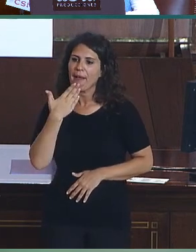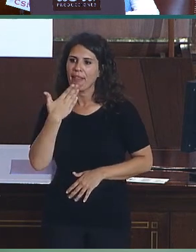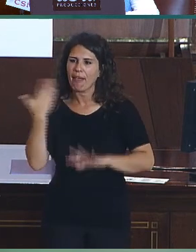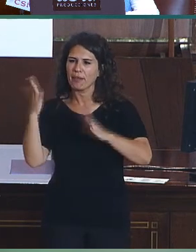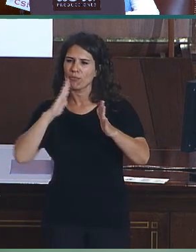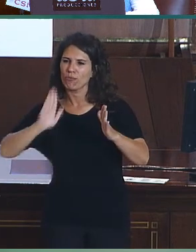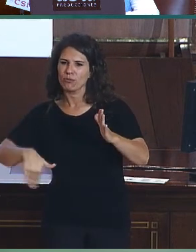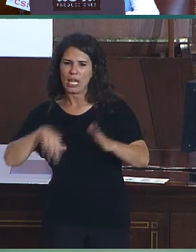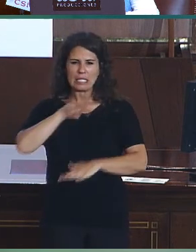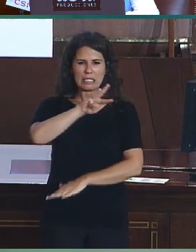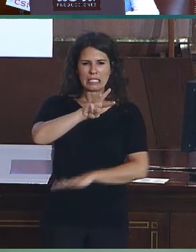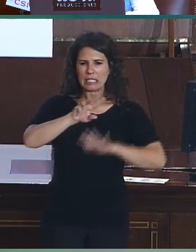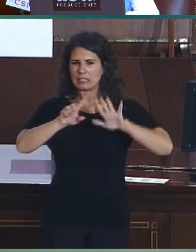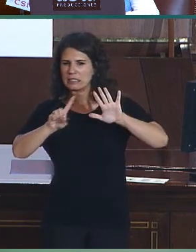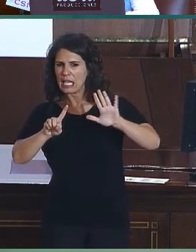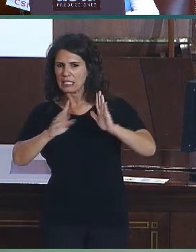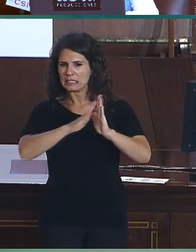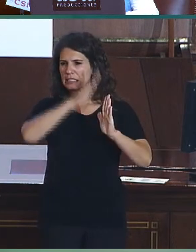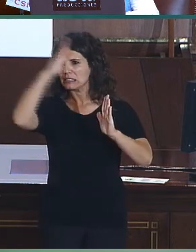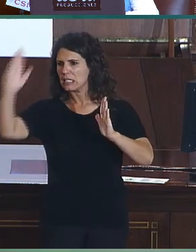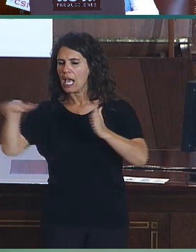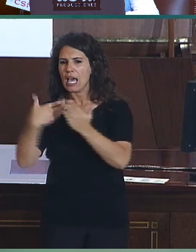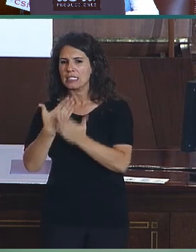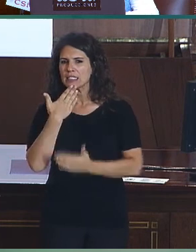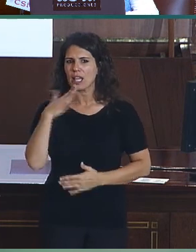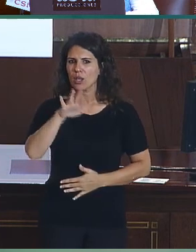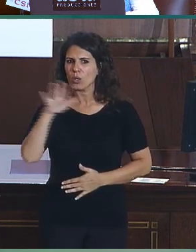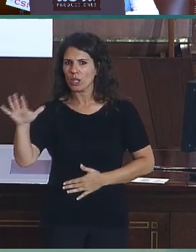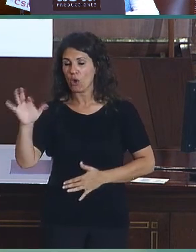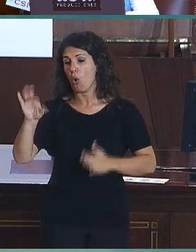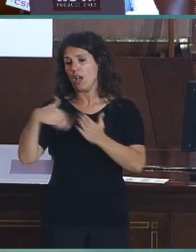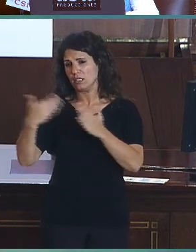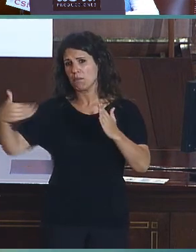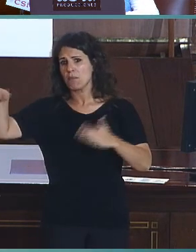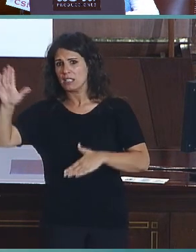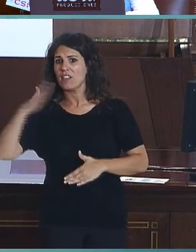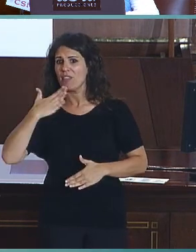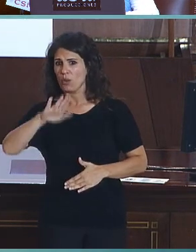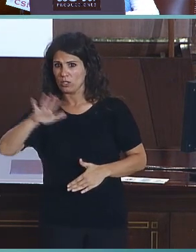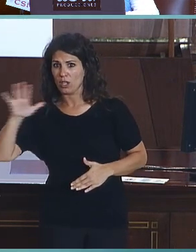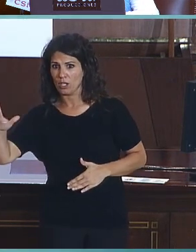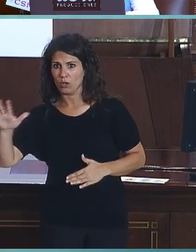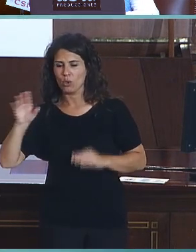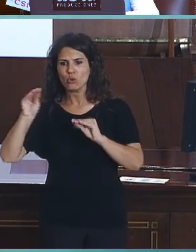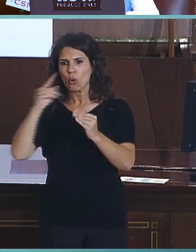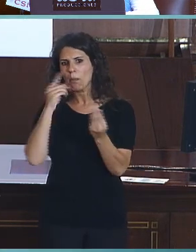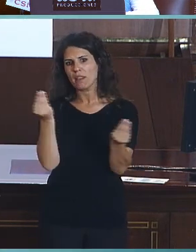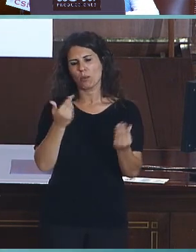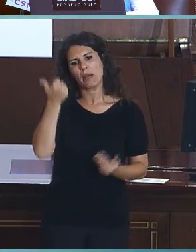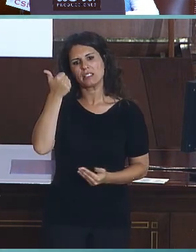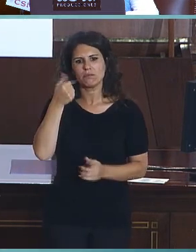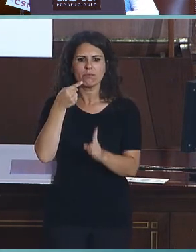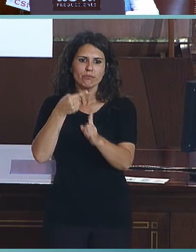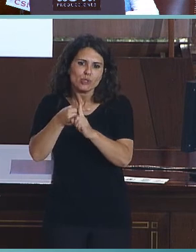entre 36 y 55 y los mayores de 55 tienen una percepción más optimista sobre